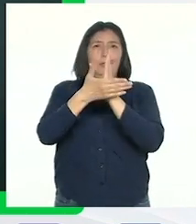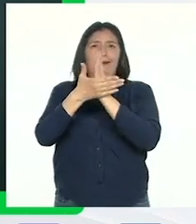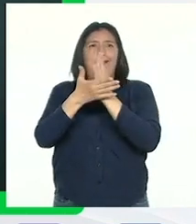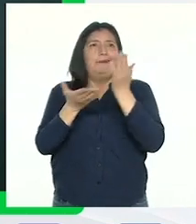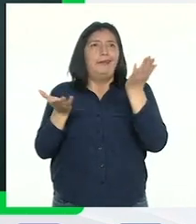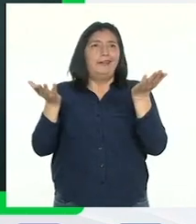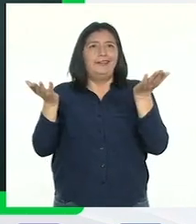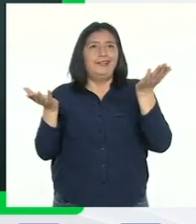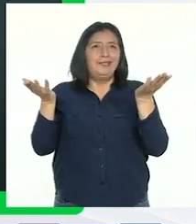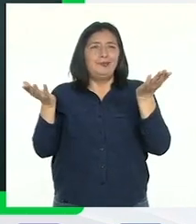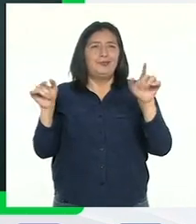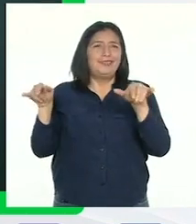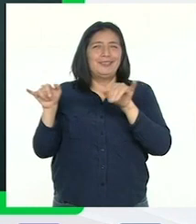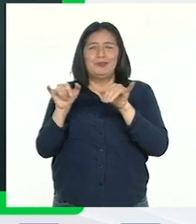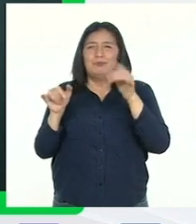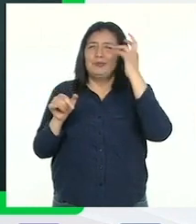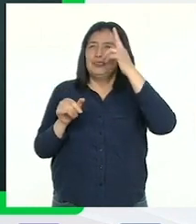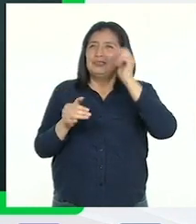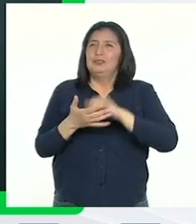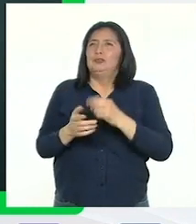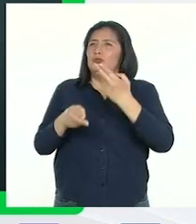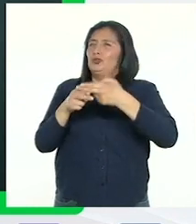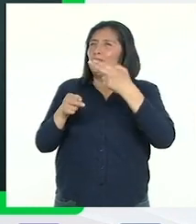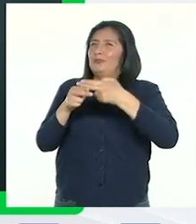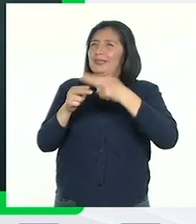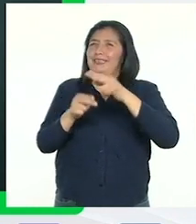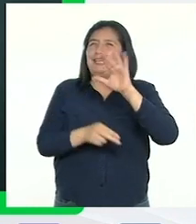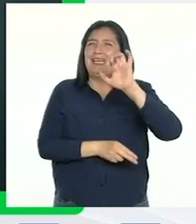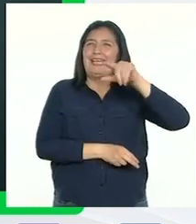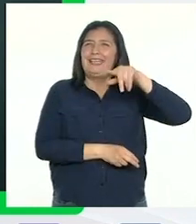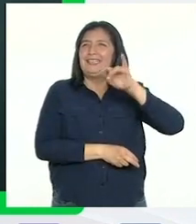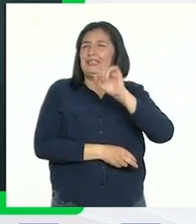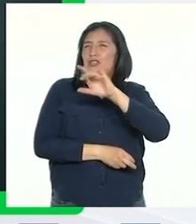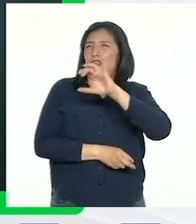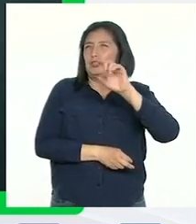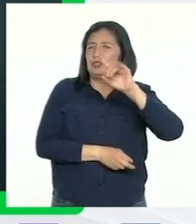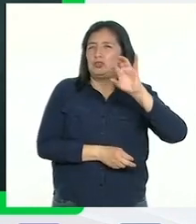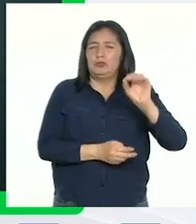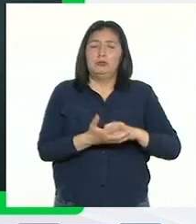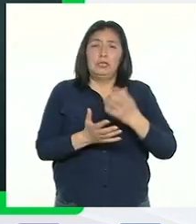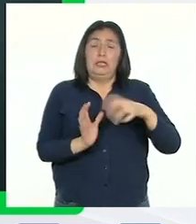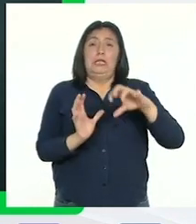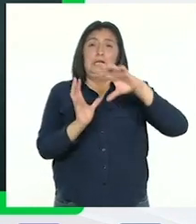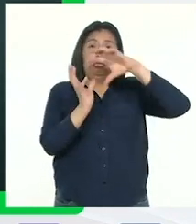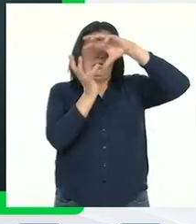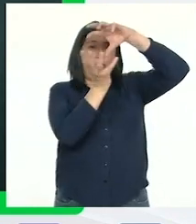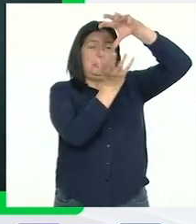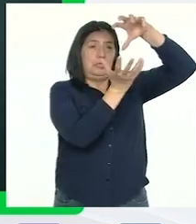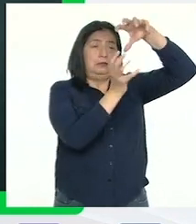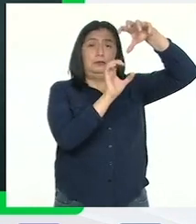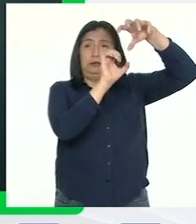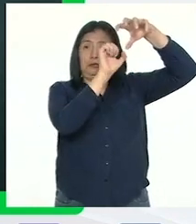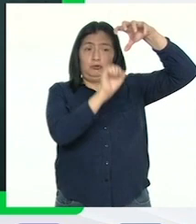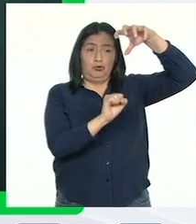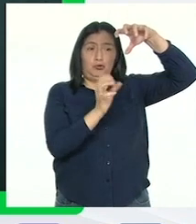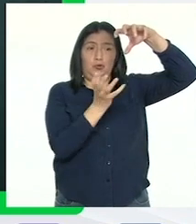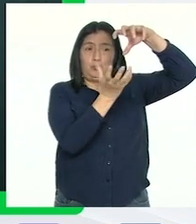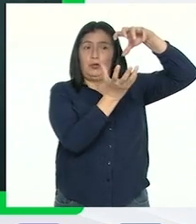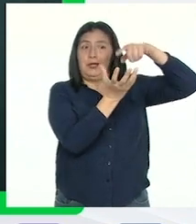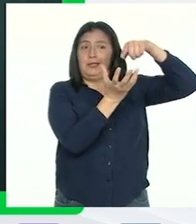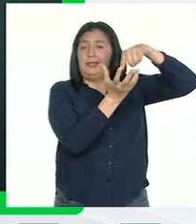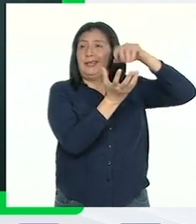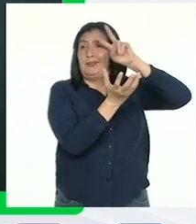equilibrio, ¿no? Y por eso decimos que estamos en un equinoccio, ¿no? En el hemisferio sur, en donde el Perú está localizado,